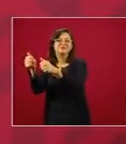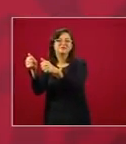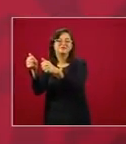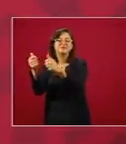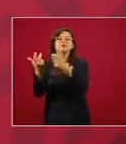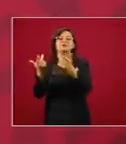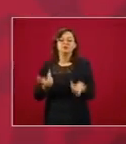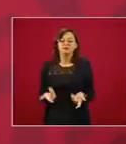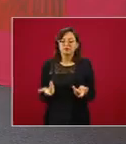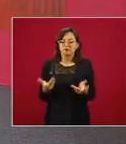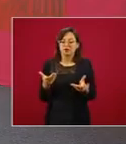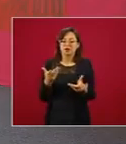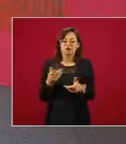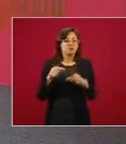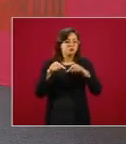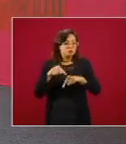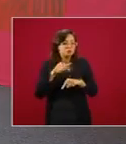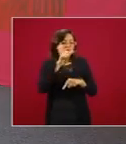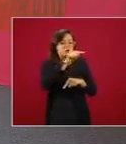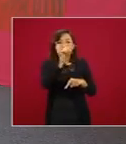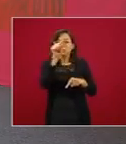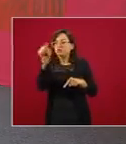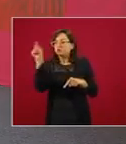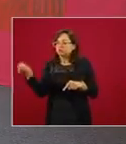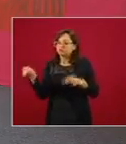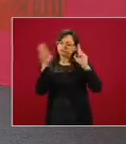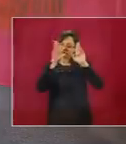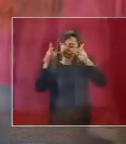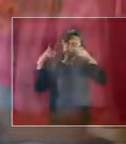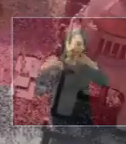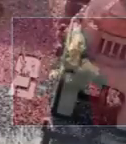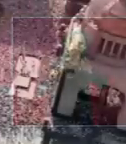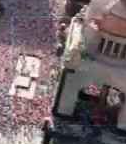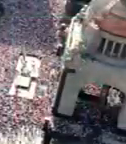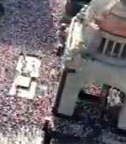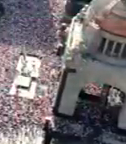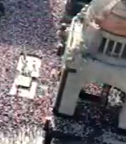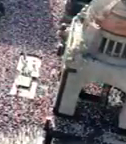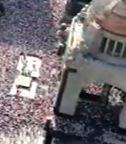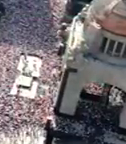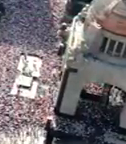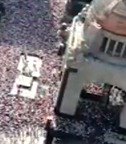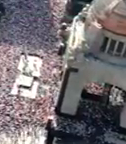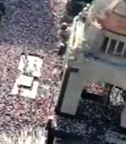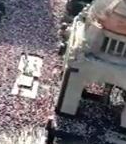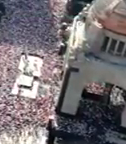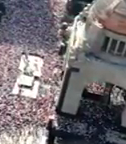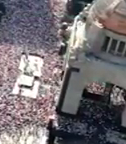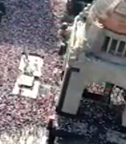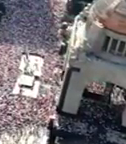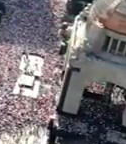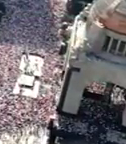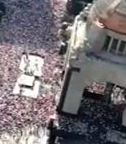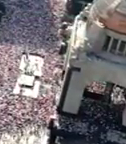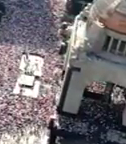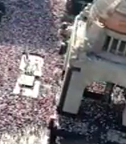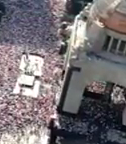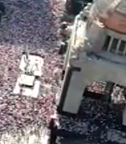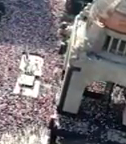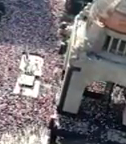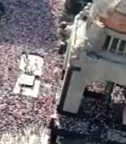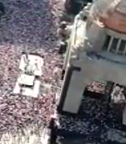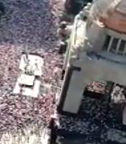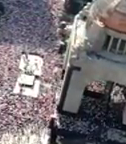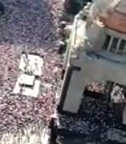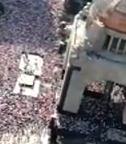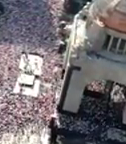la legisladora dijo esperar que esta no traiga la operatividad de acarrear gente beneficiada con los programas sociales,